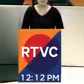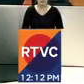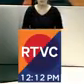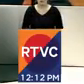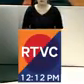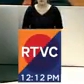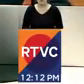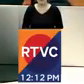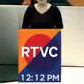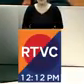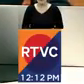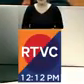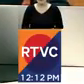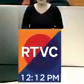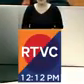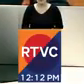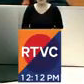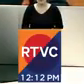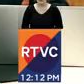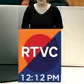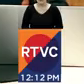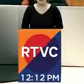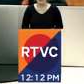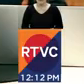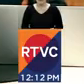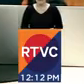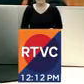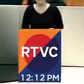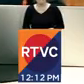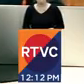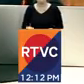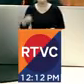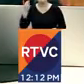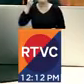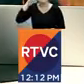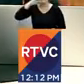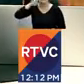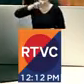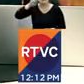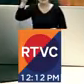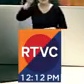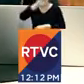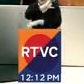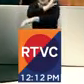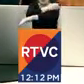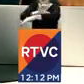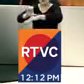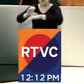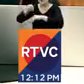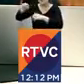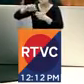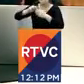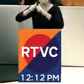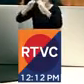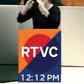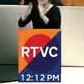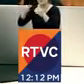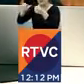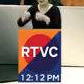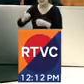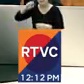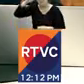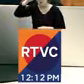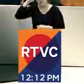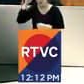Un nuevo ataque contra la fuerza pública ocurrió en las últimas horas en el Catatumbo norte de Santander. La estación de policía de Acarí fue atacada. Kelly